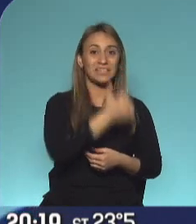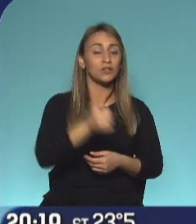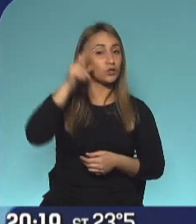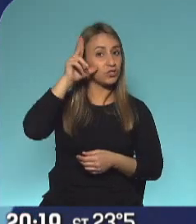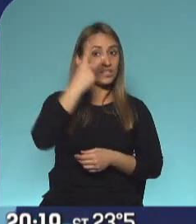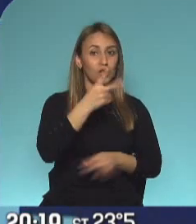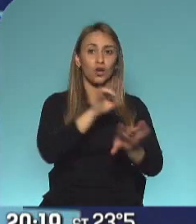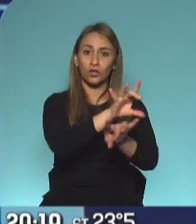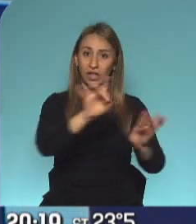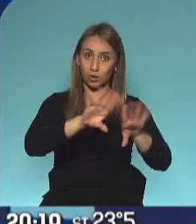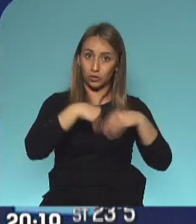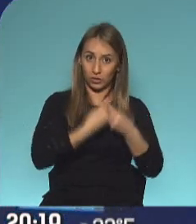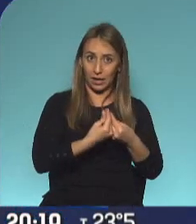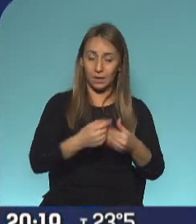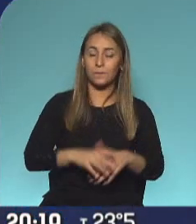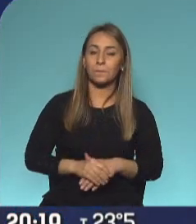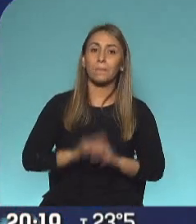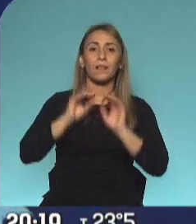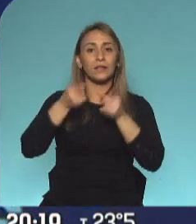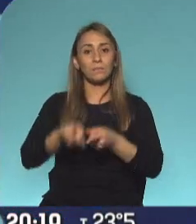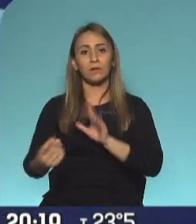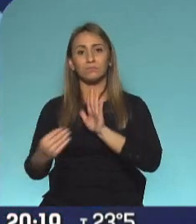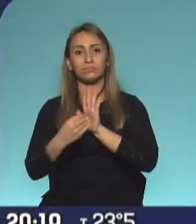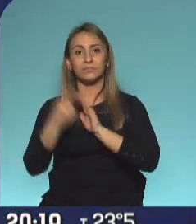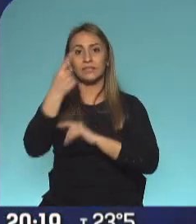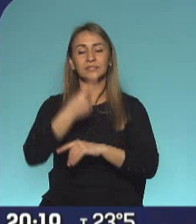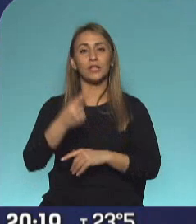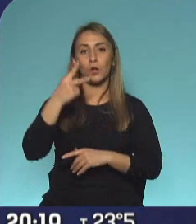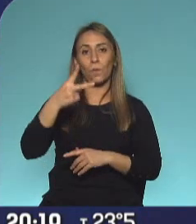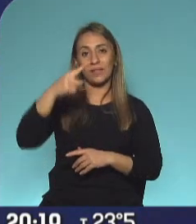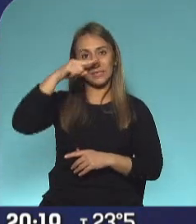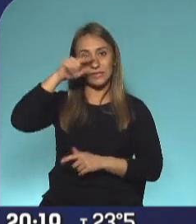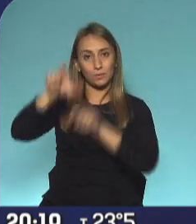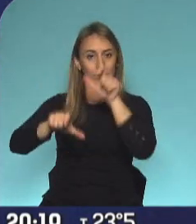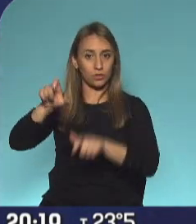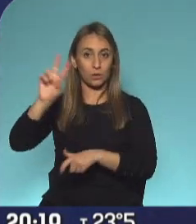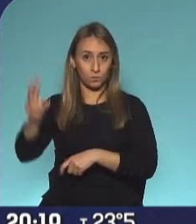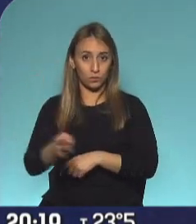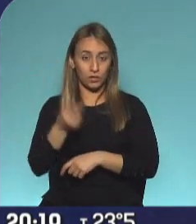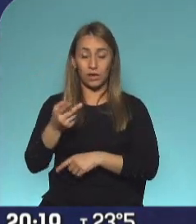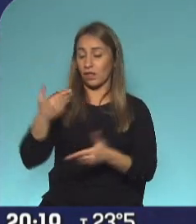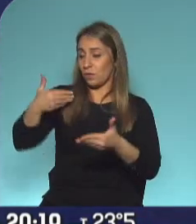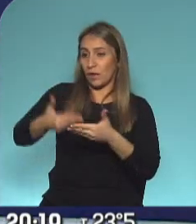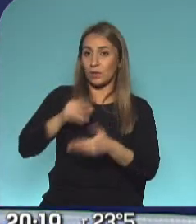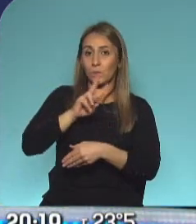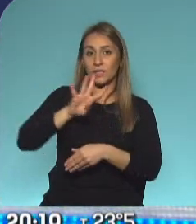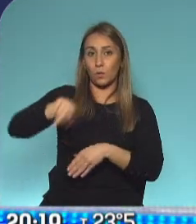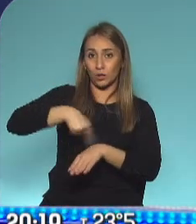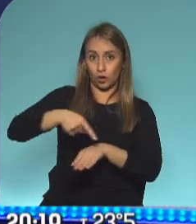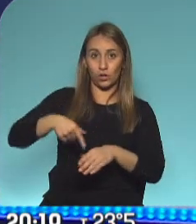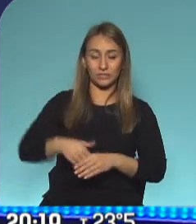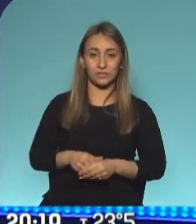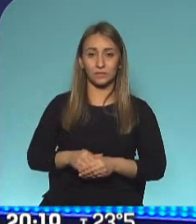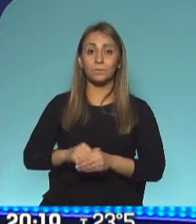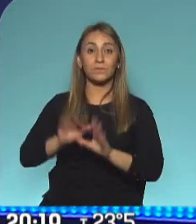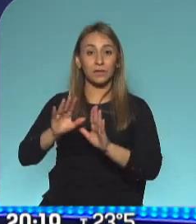220.682 desde el comienzo de la pandemia. Por otra parte, se registraron 127 fallecidos en las últimas 24 horas y